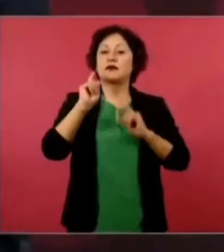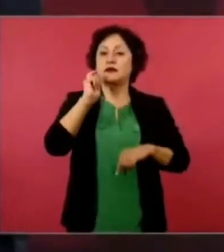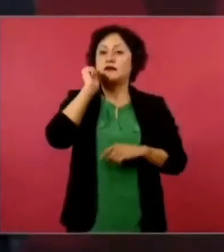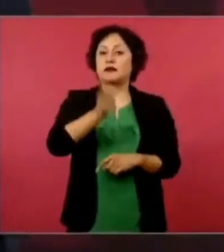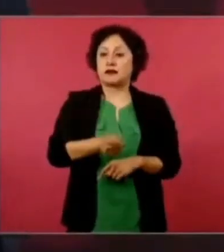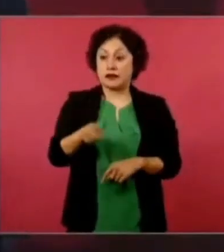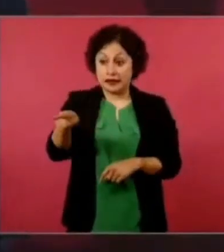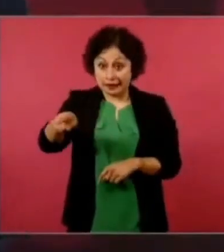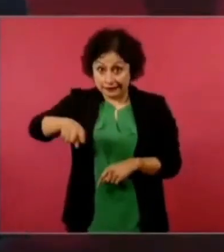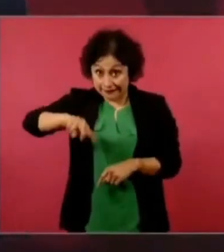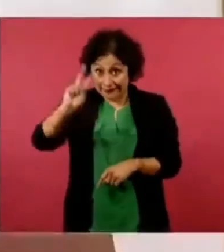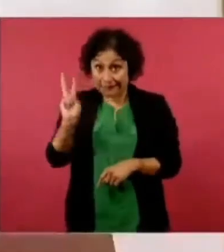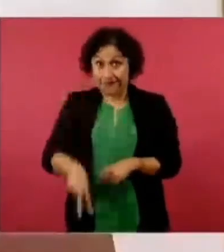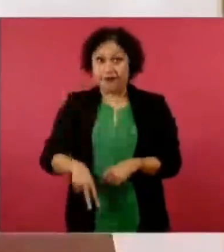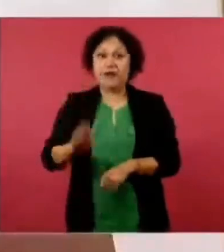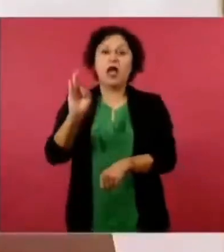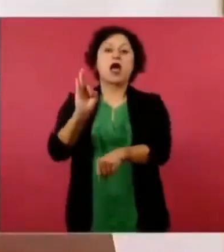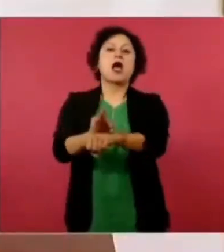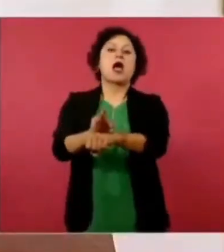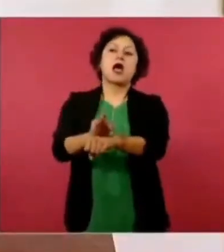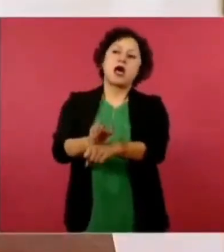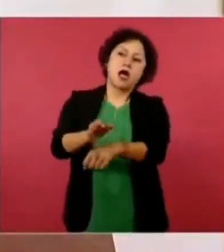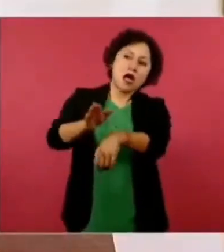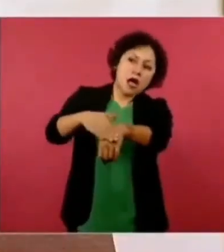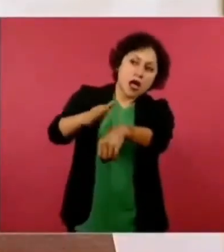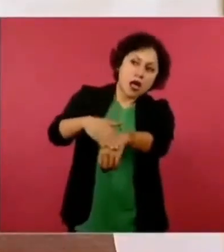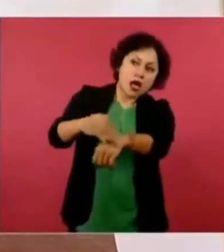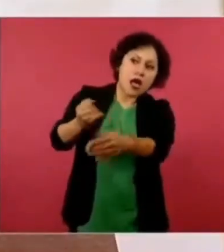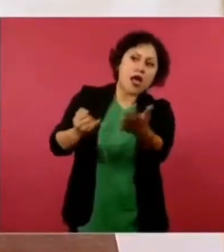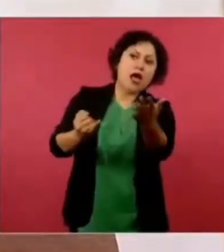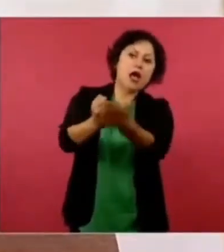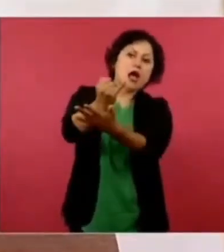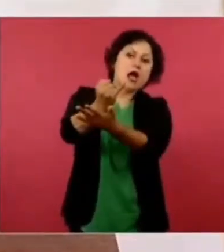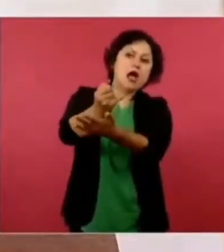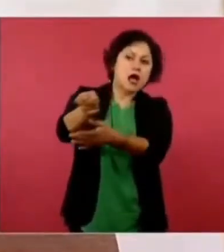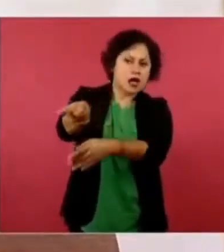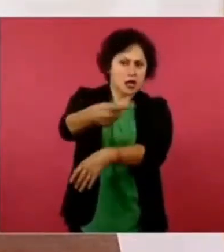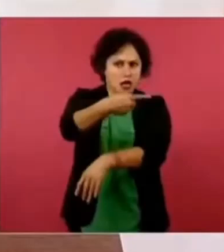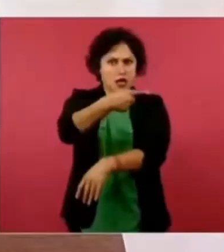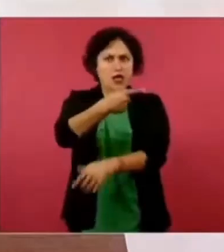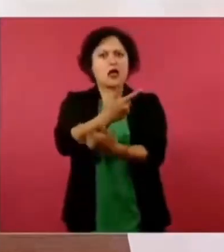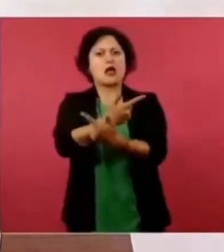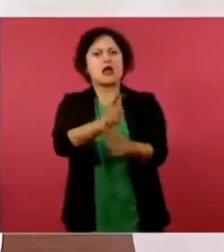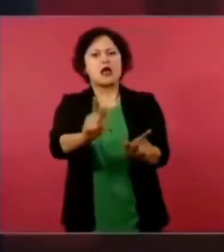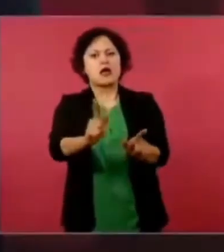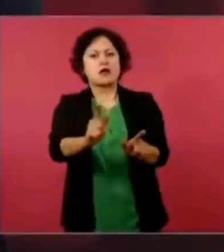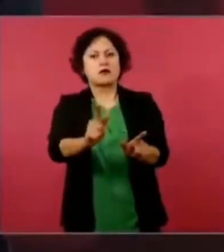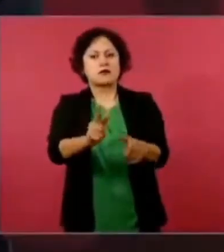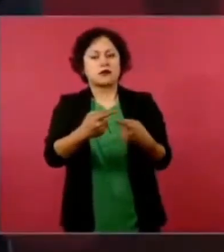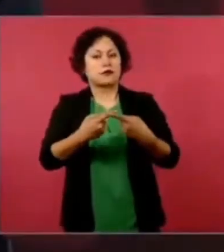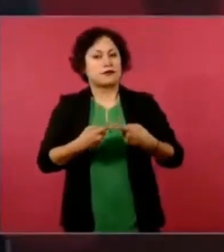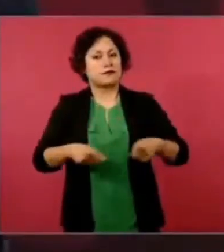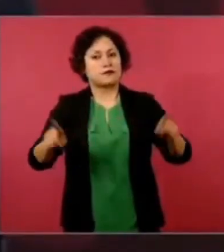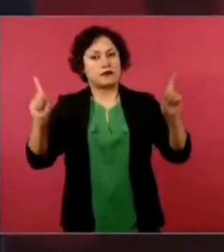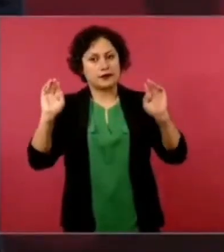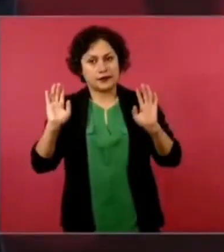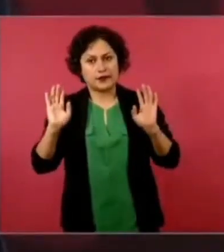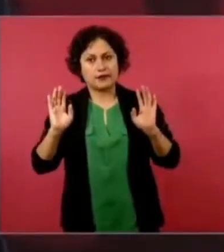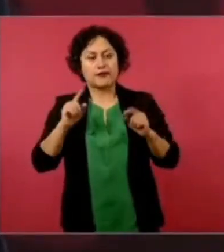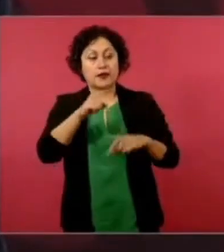ellos estén involucrados y tengan que ser castigados, y si son responsables,